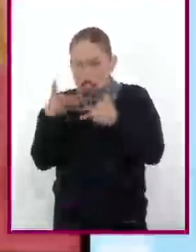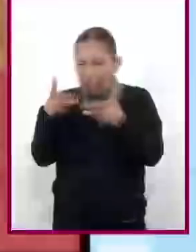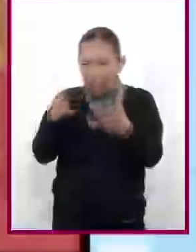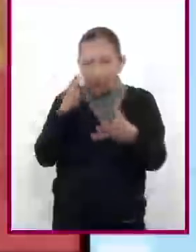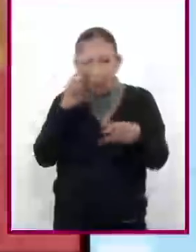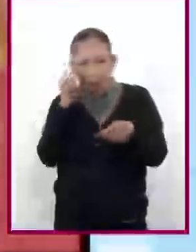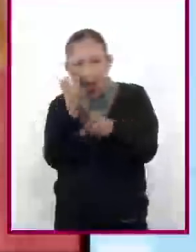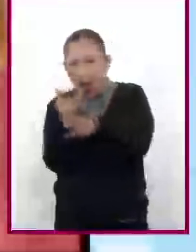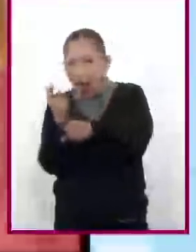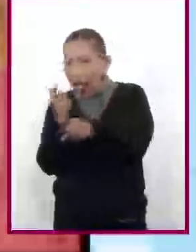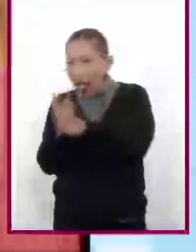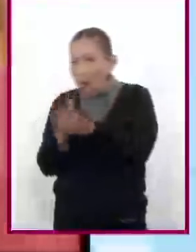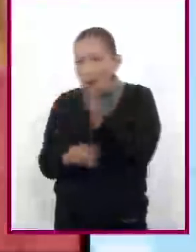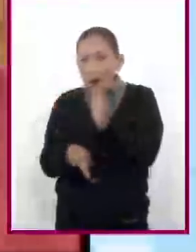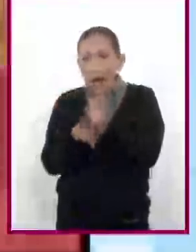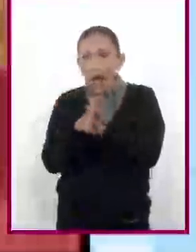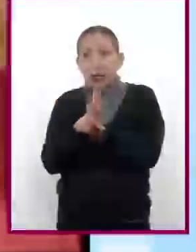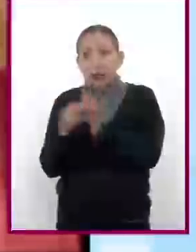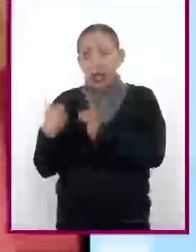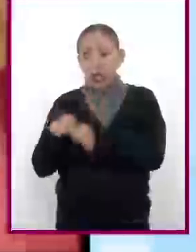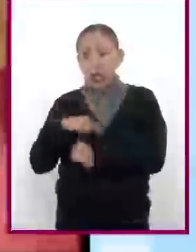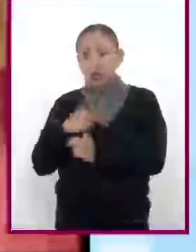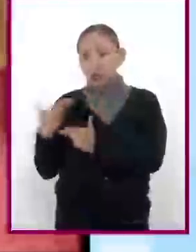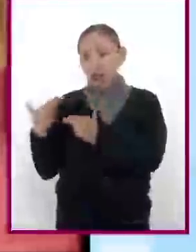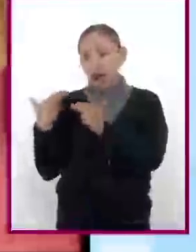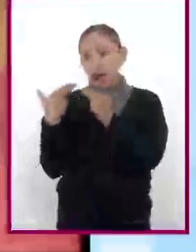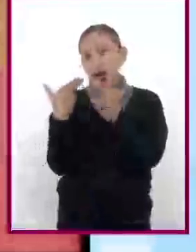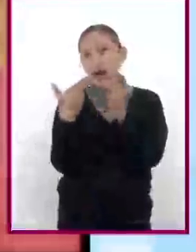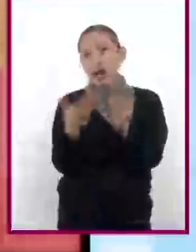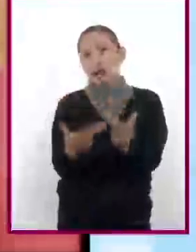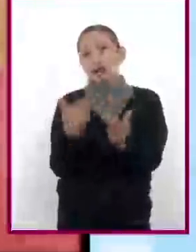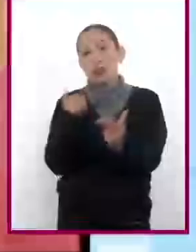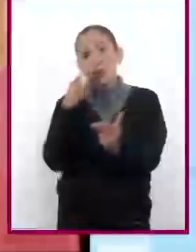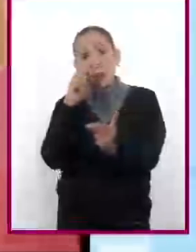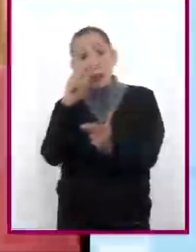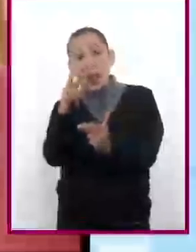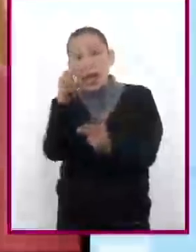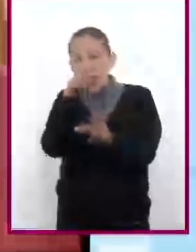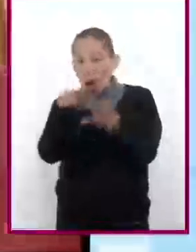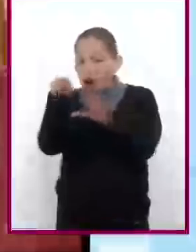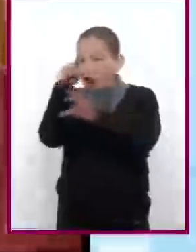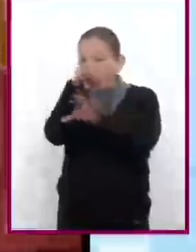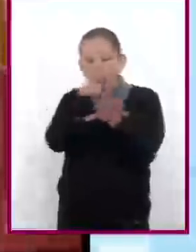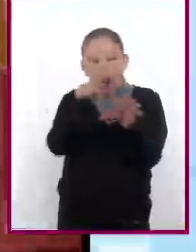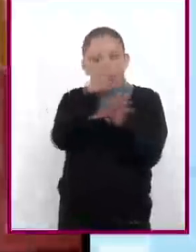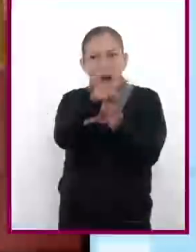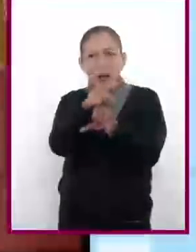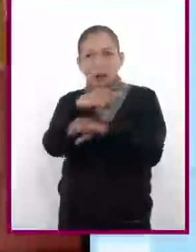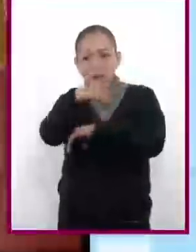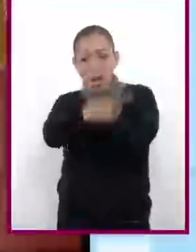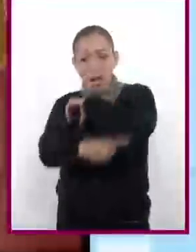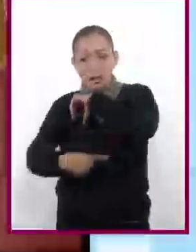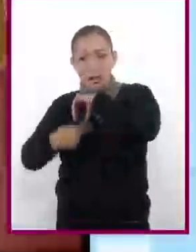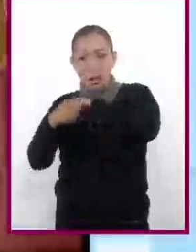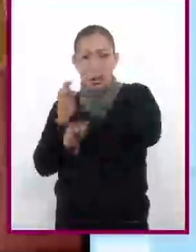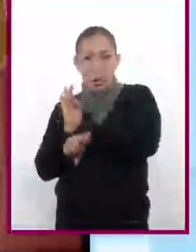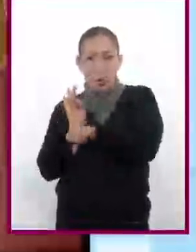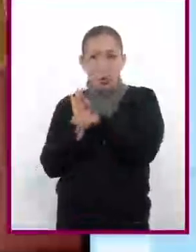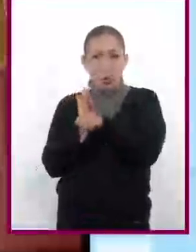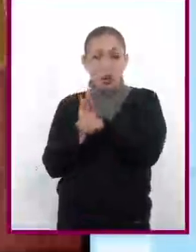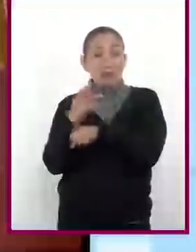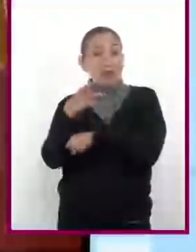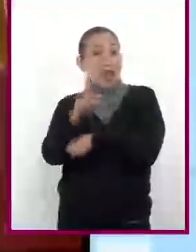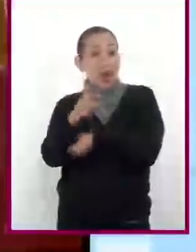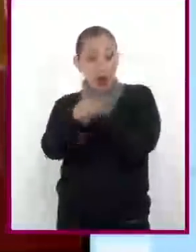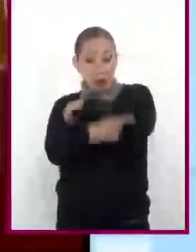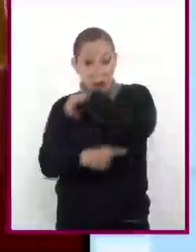y plazas. Y era nuestra herencia una red de agujeros. Con los escudos fue su resguardo, pero